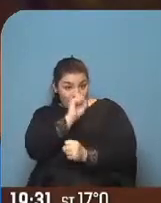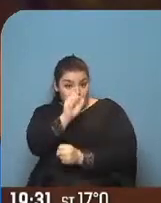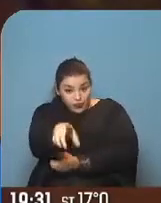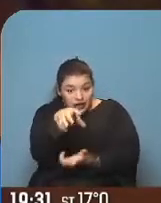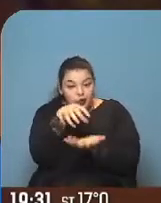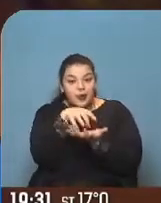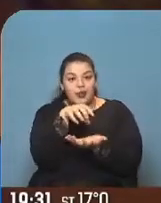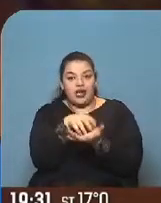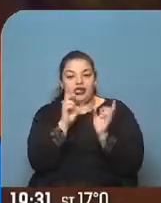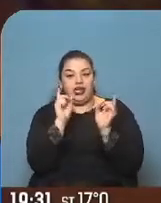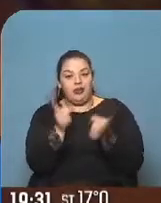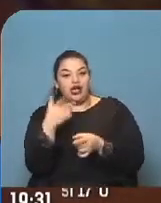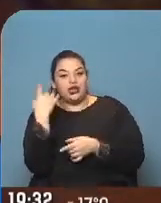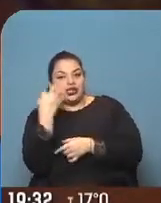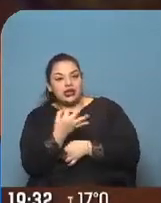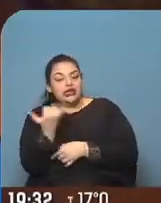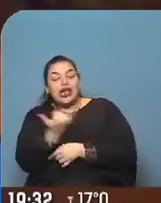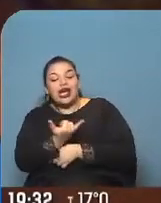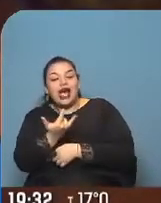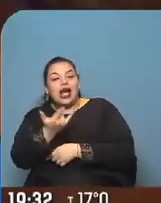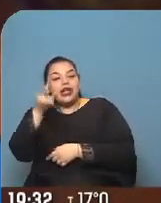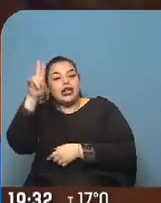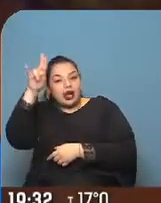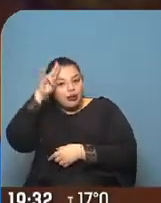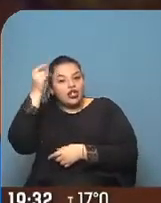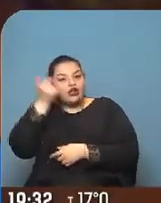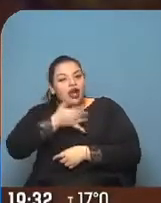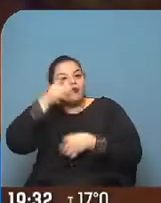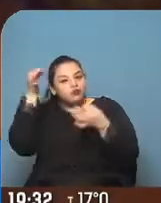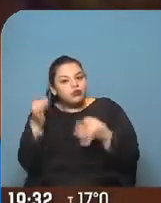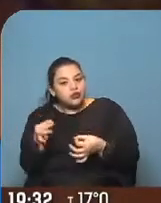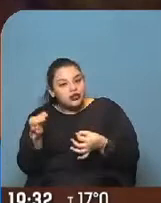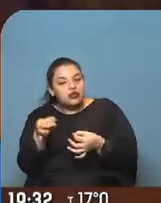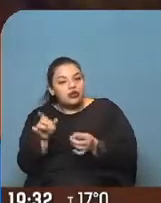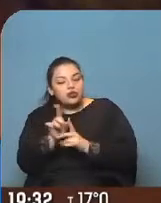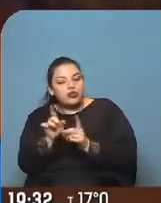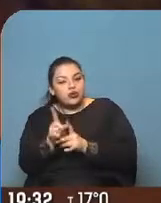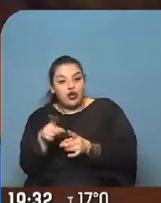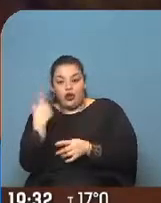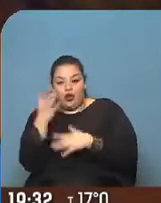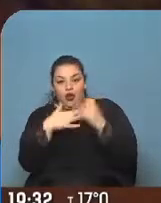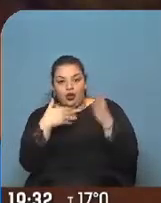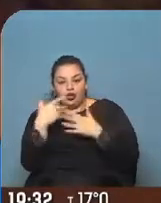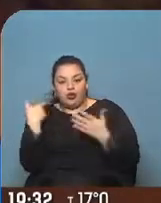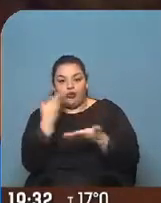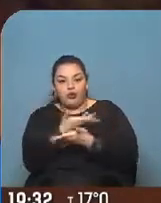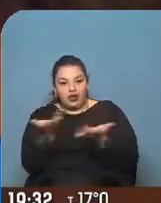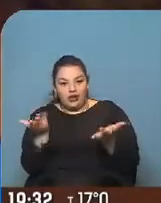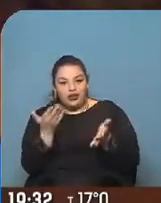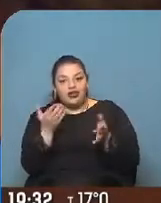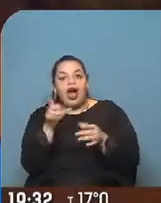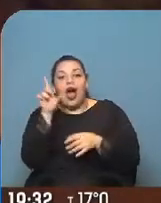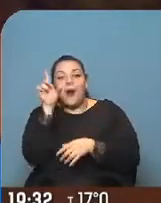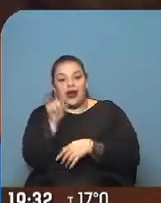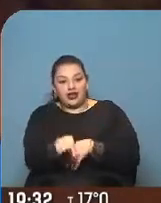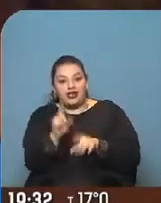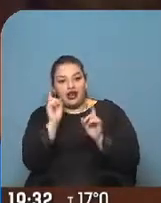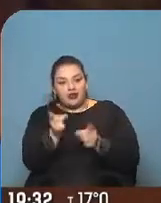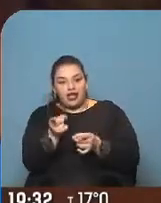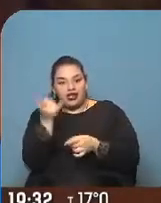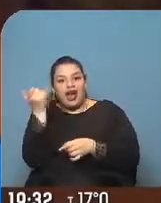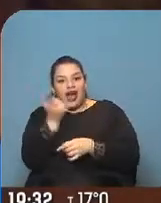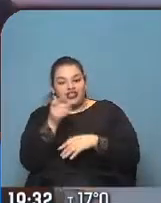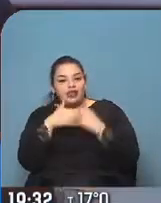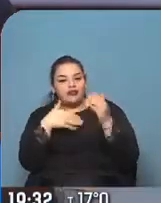integridad políticas de ética y de transparencia que hacen que en definitiva nuestra obra pública sea de más calidad y más barata y sea más obra pública